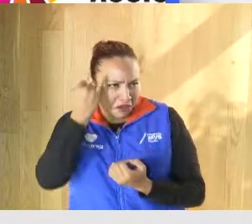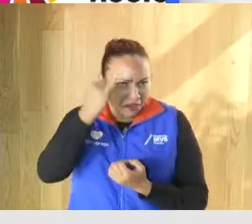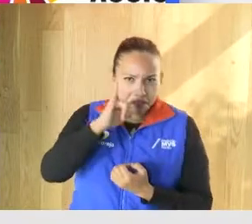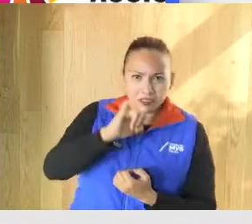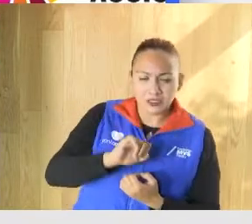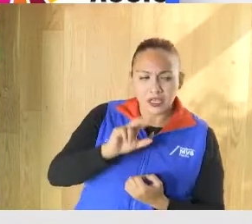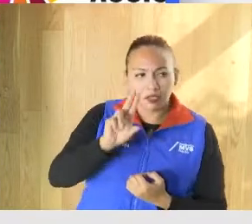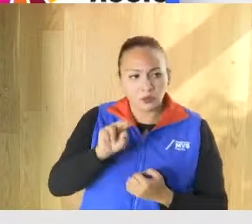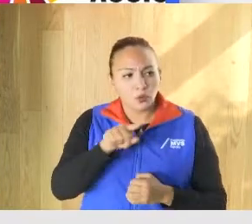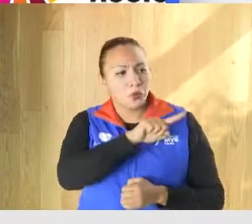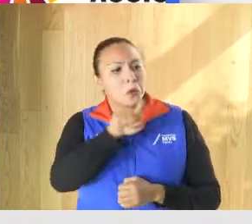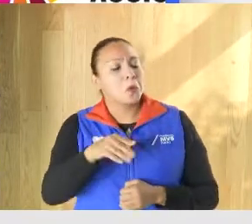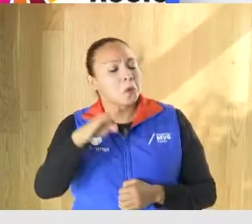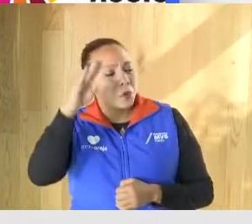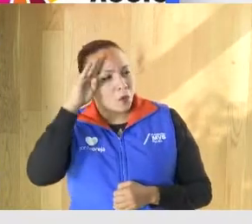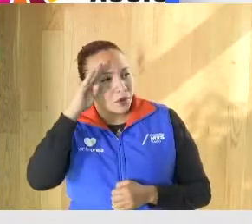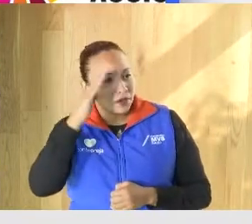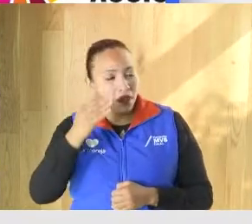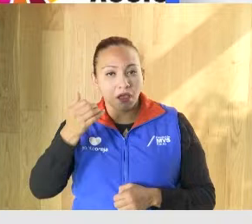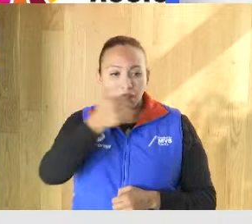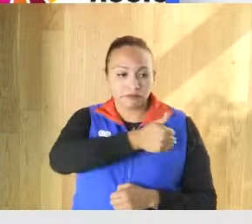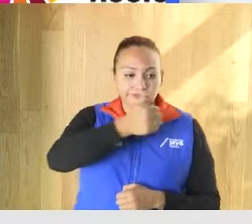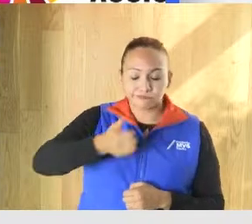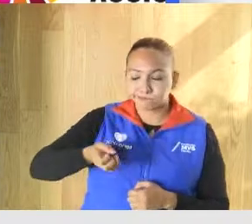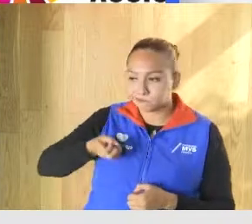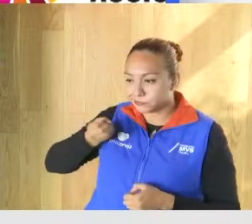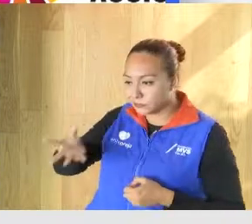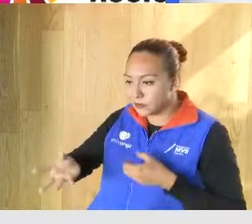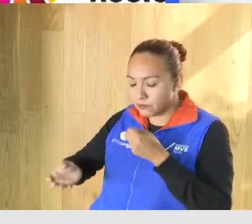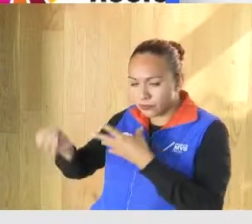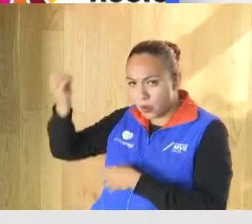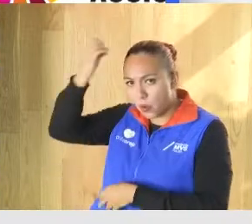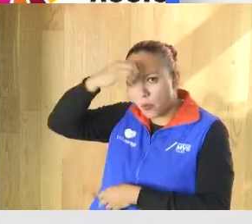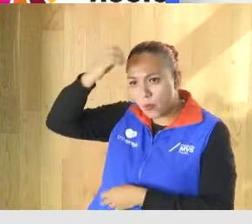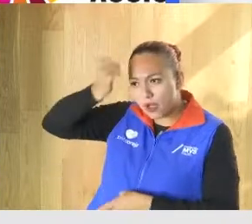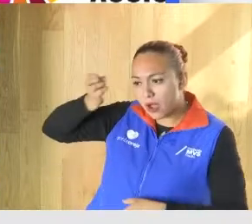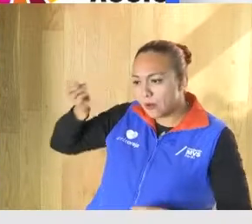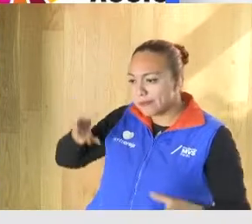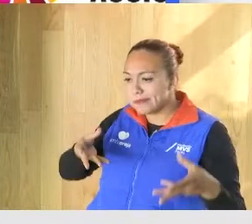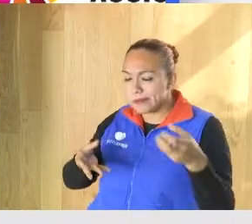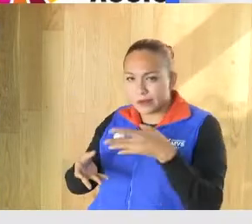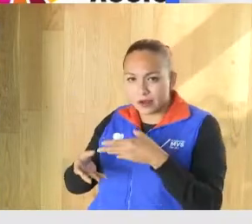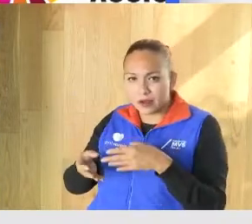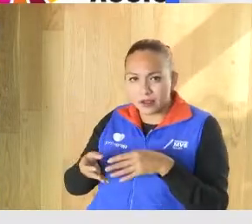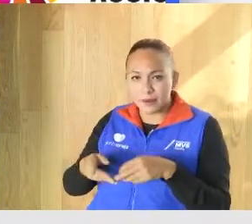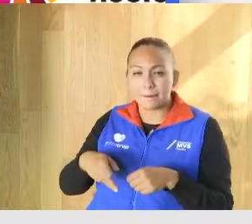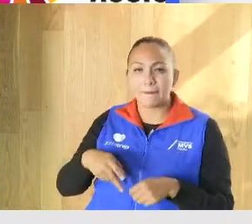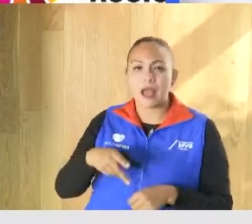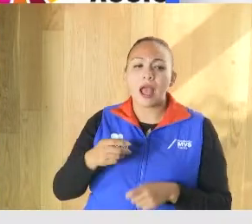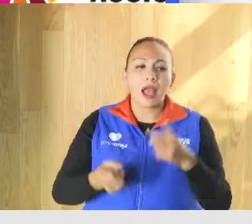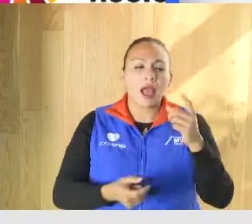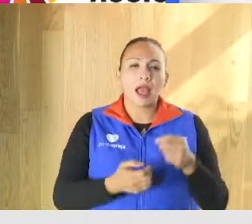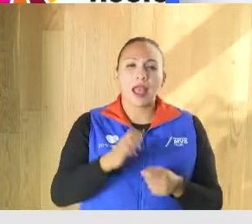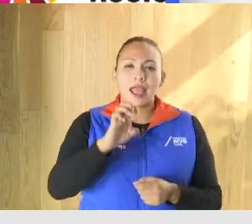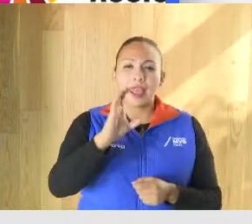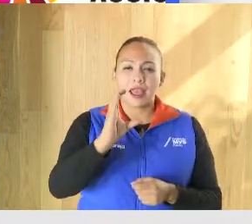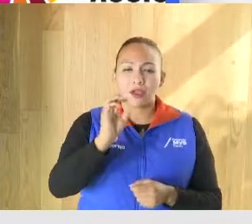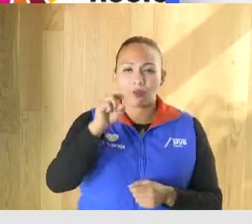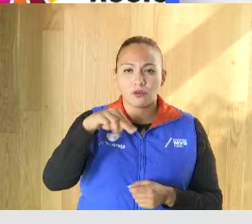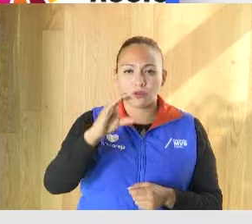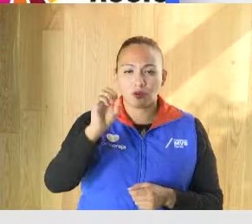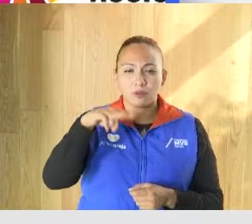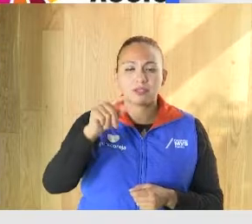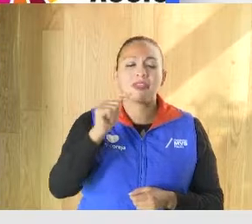para pensar al menos si el business as usual todavía seguía teniendo sentido, ¿no? The Economist preguntaba ¿para qué sirven